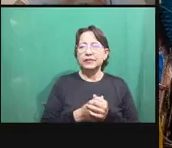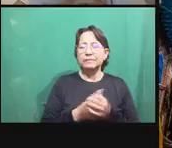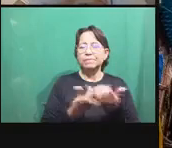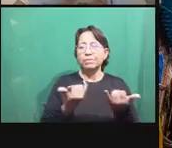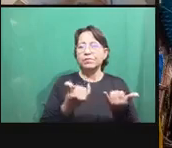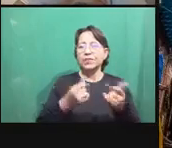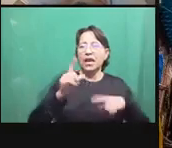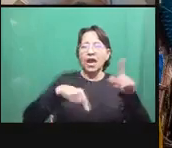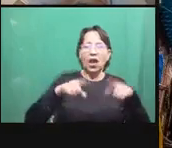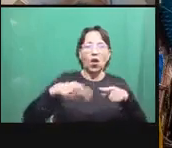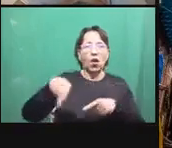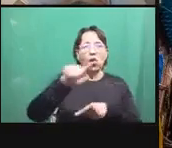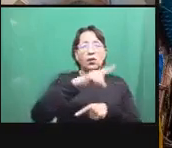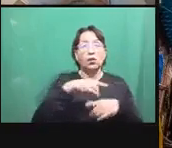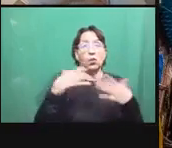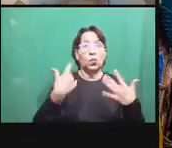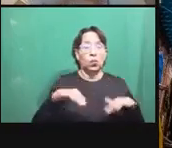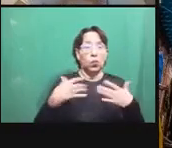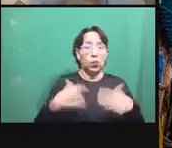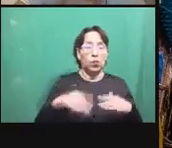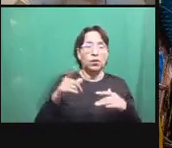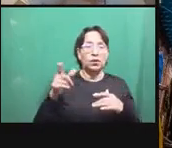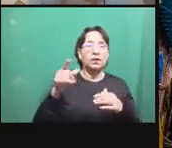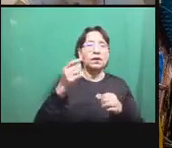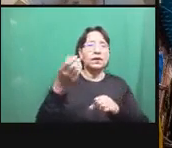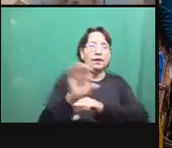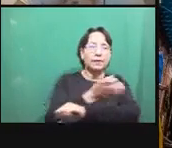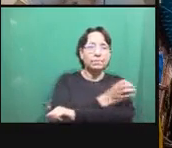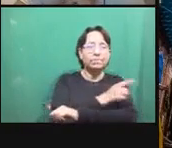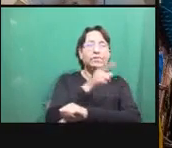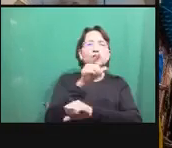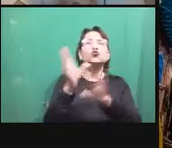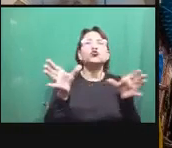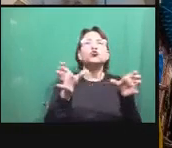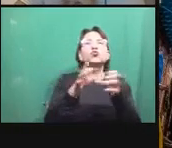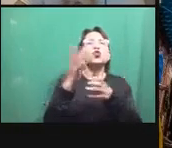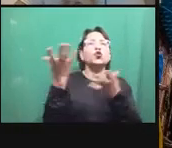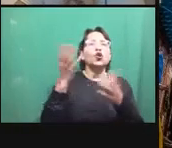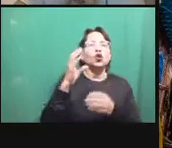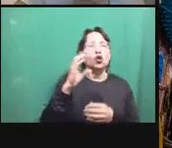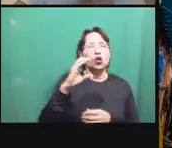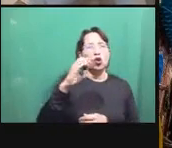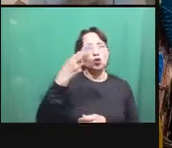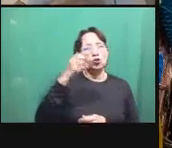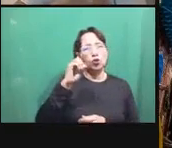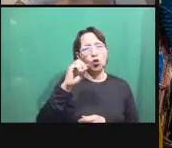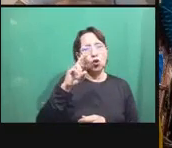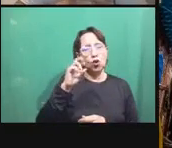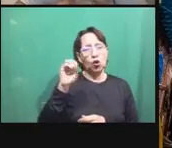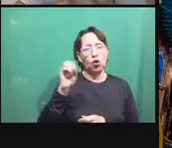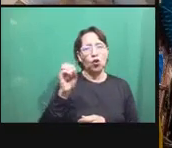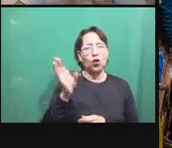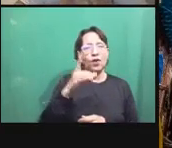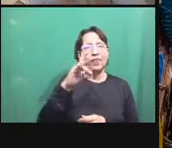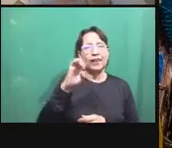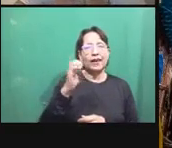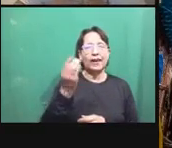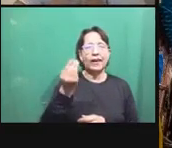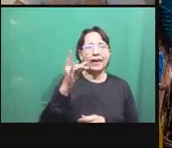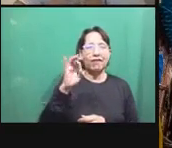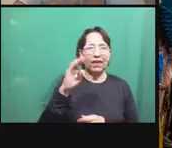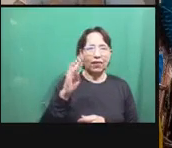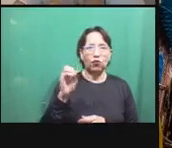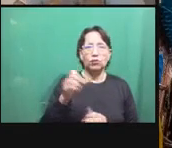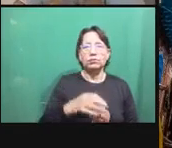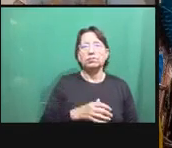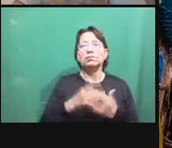muy emblemáticos ahí en la Candelaria y en el Chorro de Quevedo. Primero vemos este muro que se llama El Renacimiento